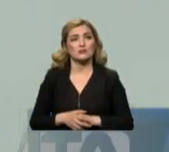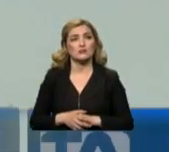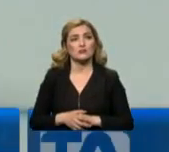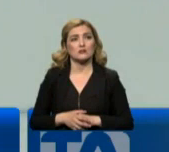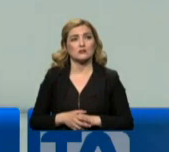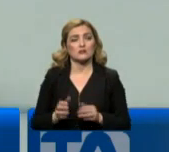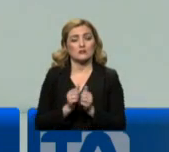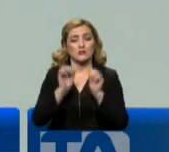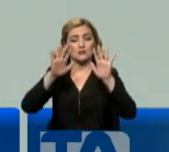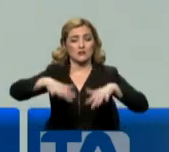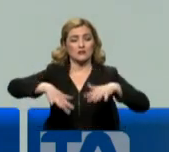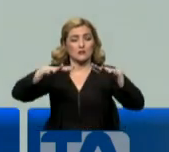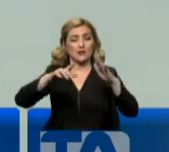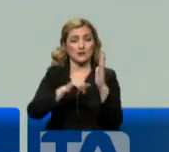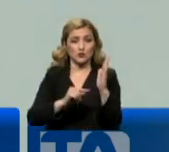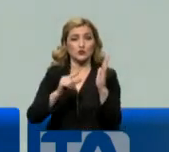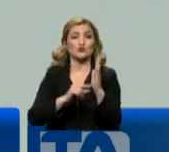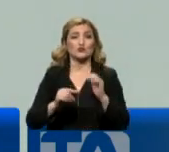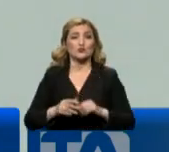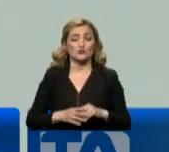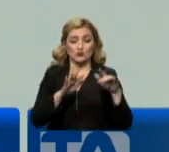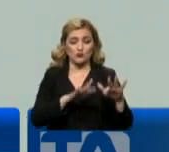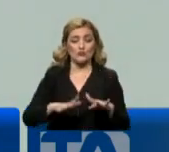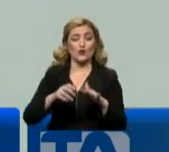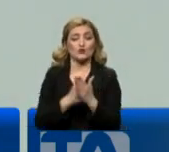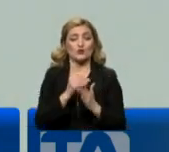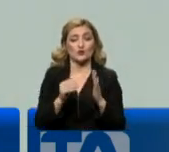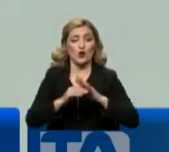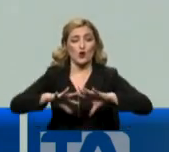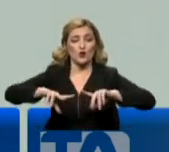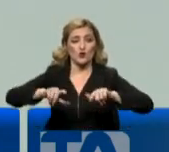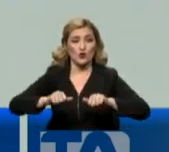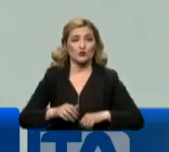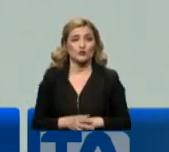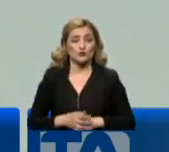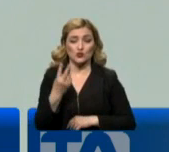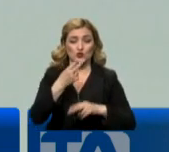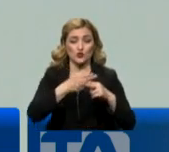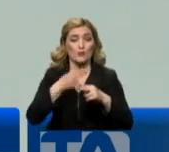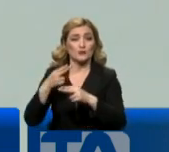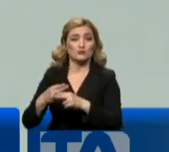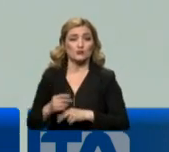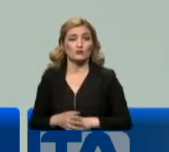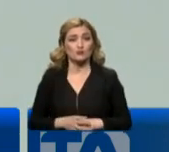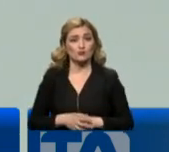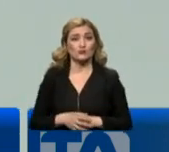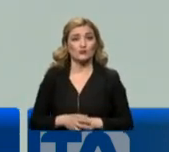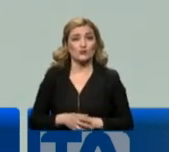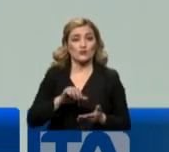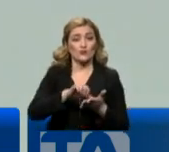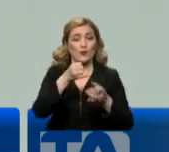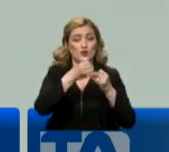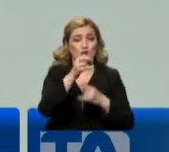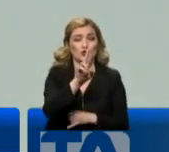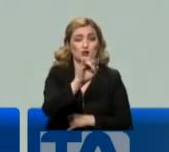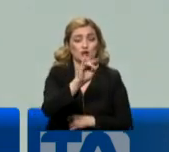10 meses, el Servicio de Rentas Internas y la Secretaría Anticorrupción identificó dos nombres. El nombre de un ciudadano de